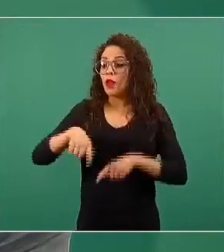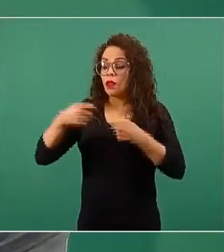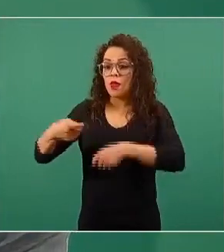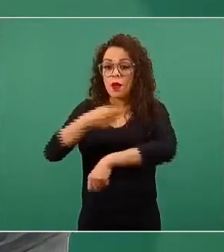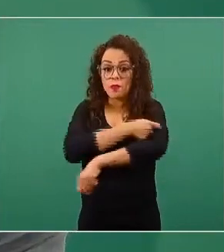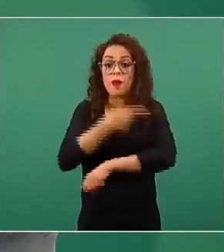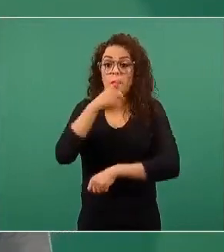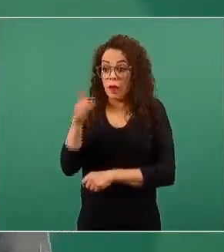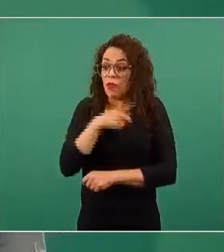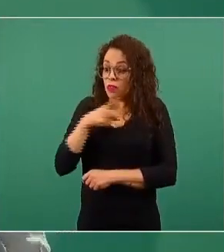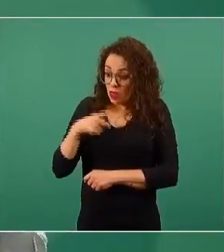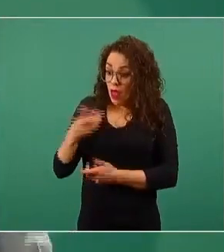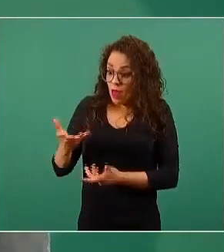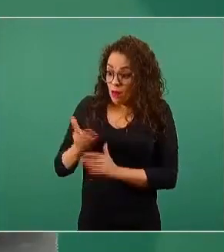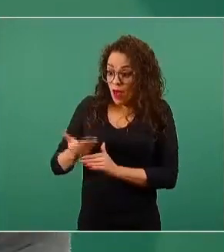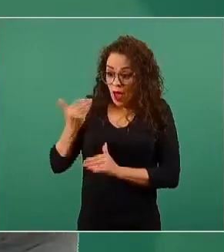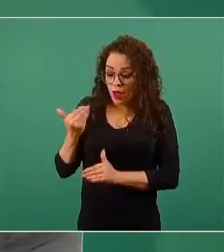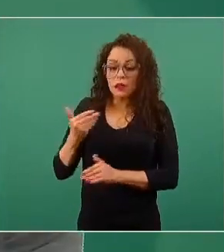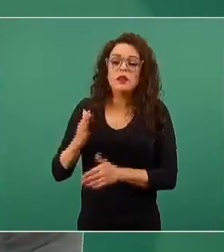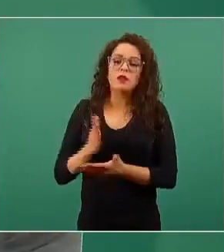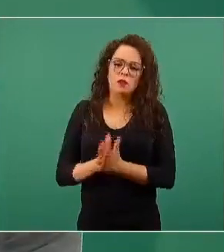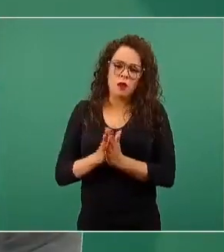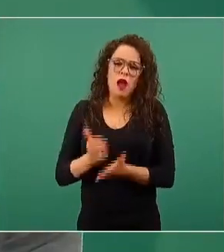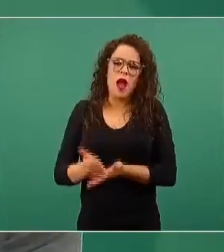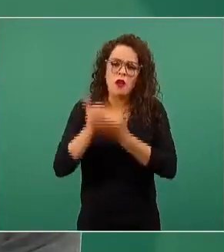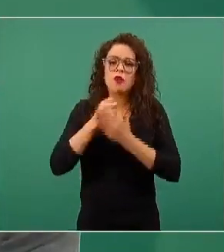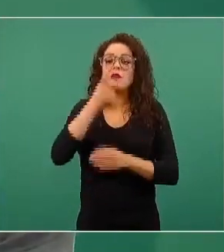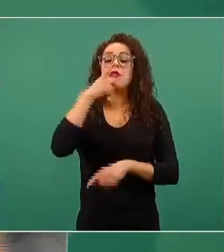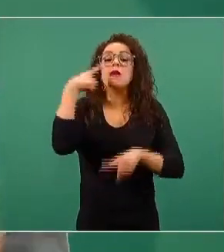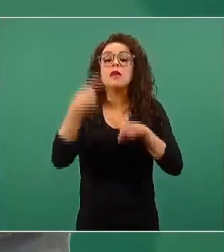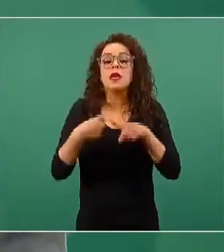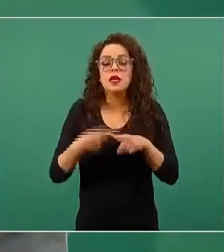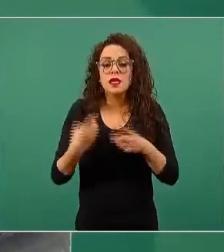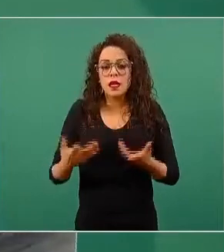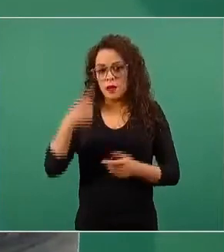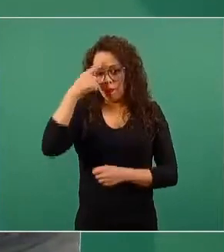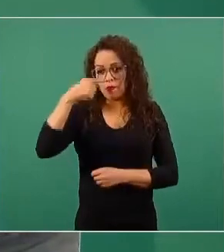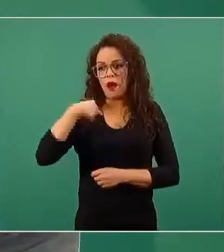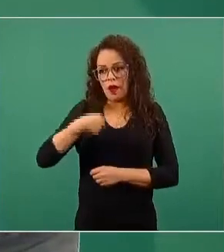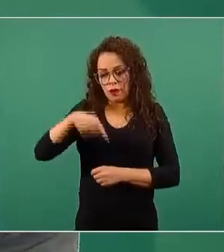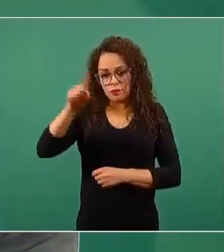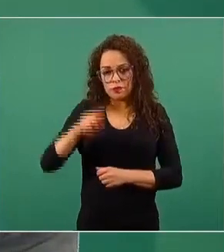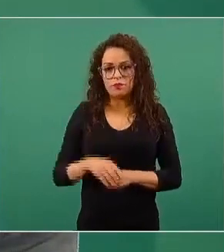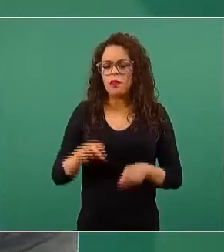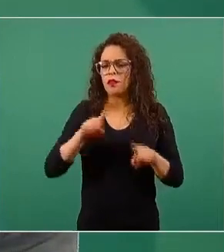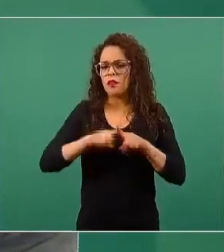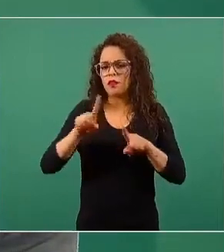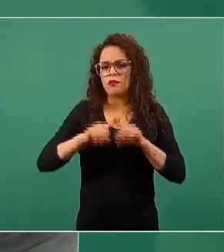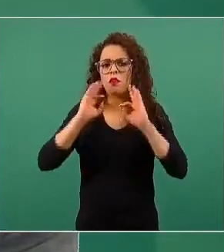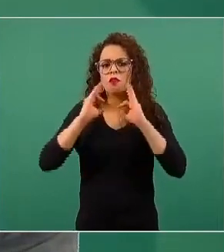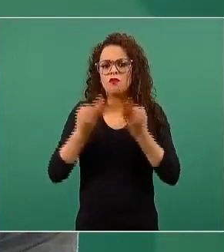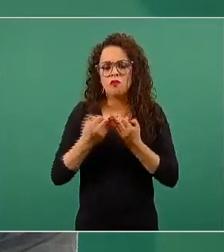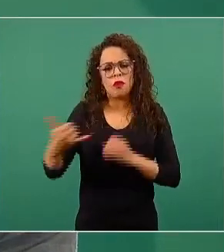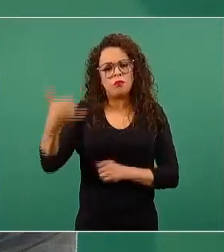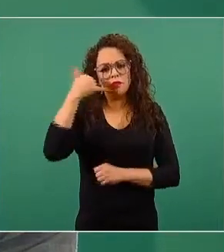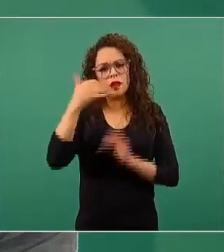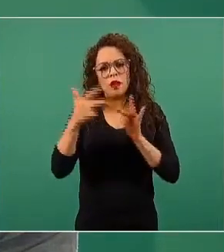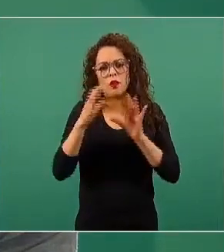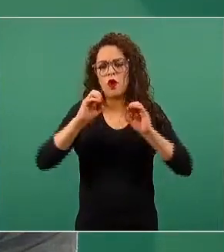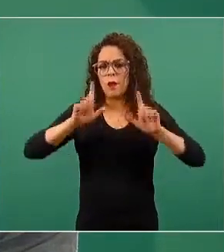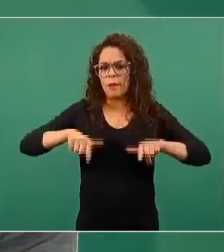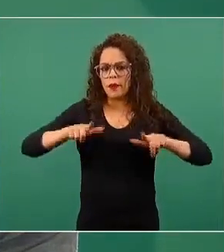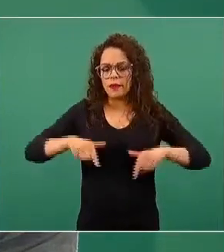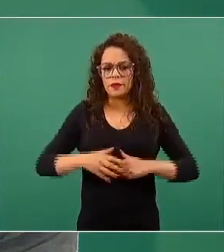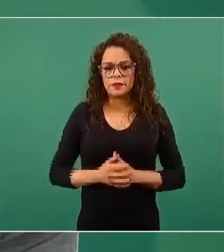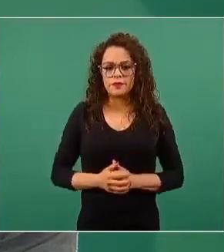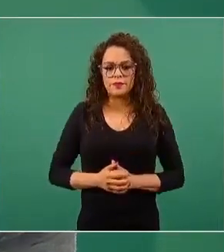sido vacunado, por favor, ayúdenos a encontrar a la persona por medio de las distintas fuentes de acceso que ponemos